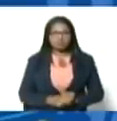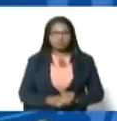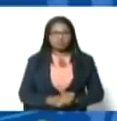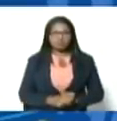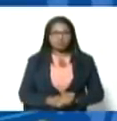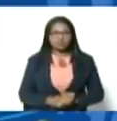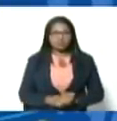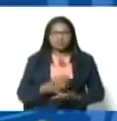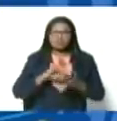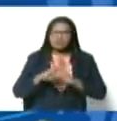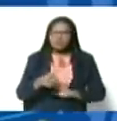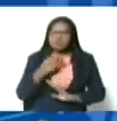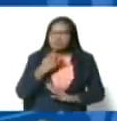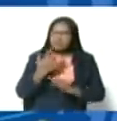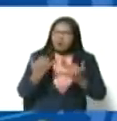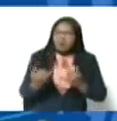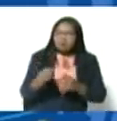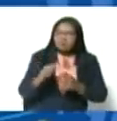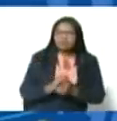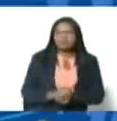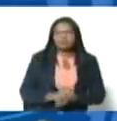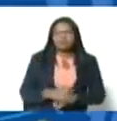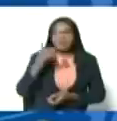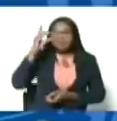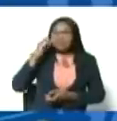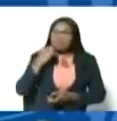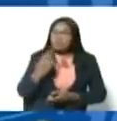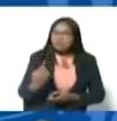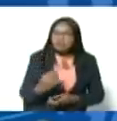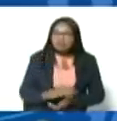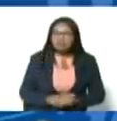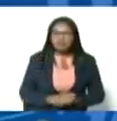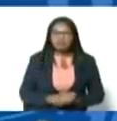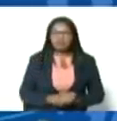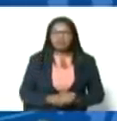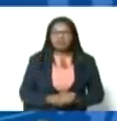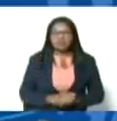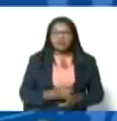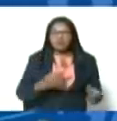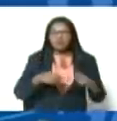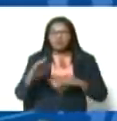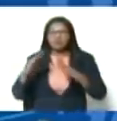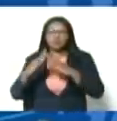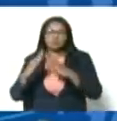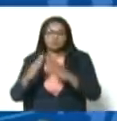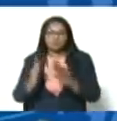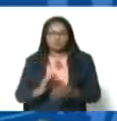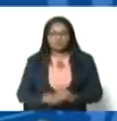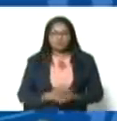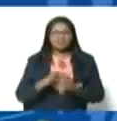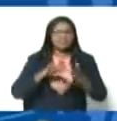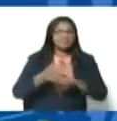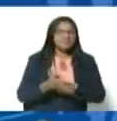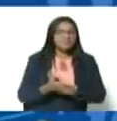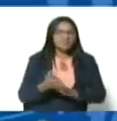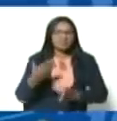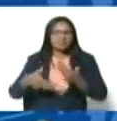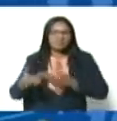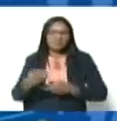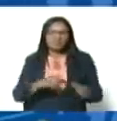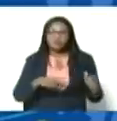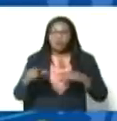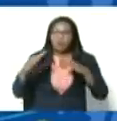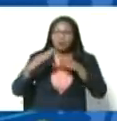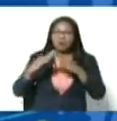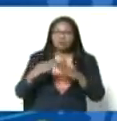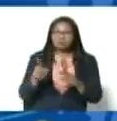¿cómo es que lo llaman ahora? Delcy, delivery. Delivery. Van a tener servicios delivery, que